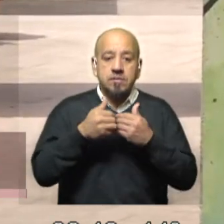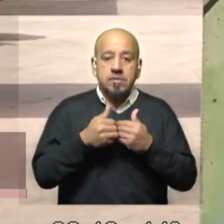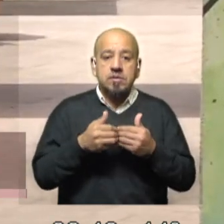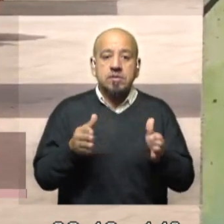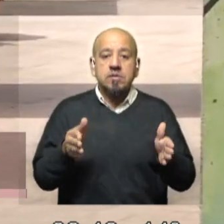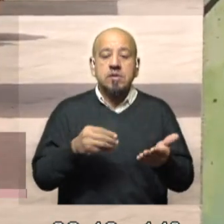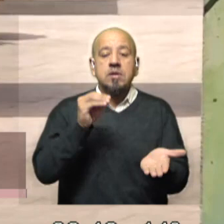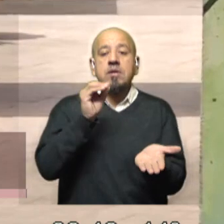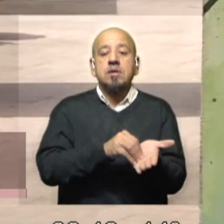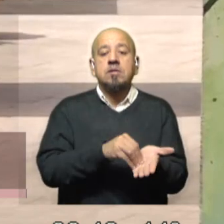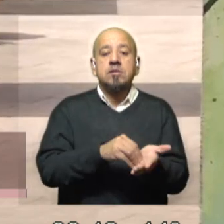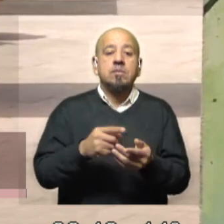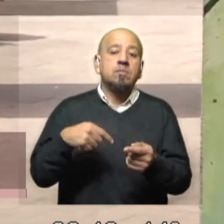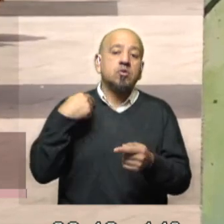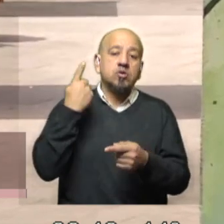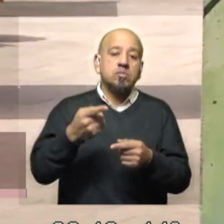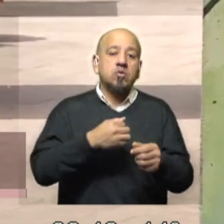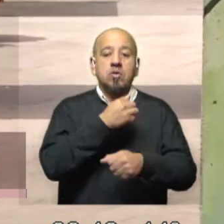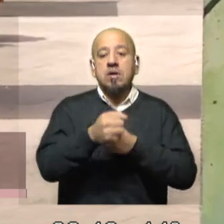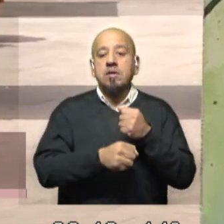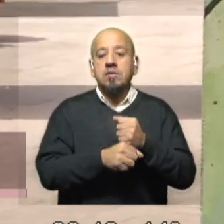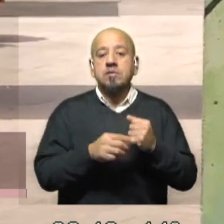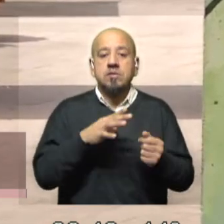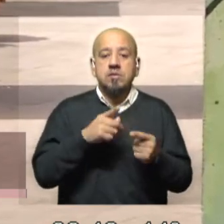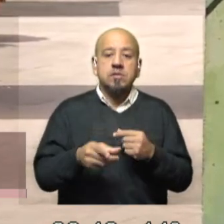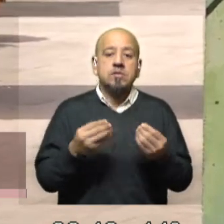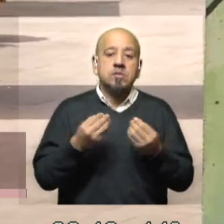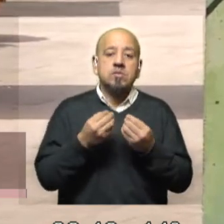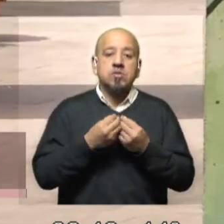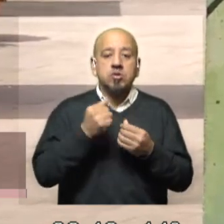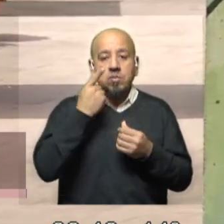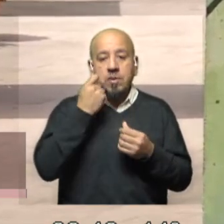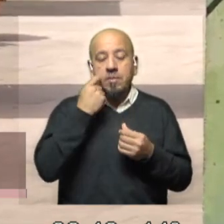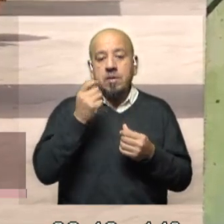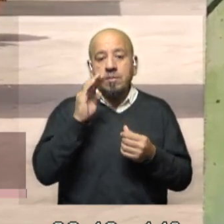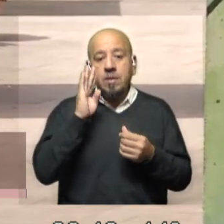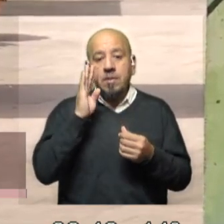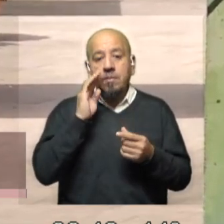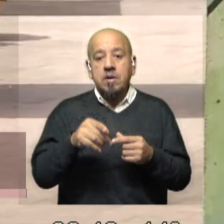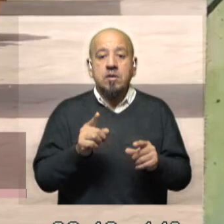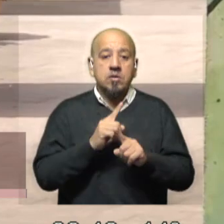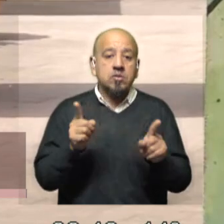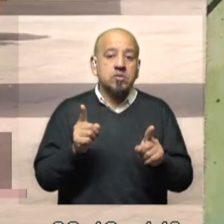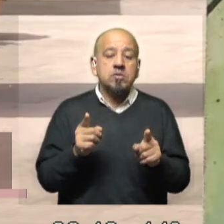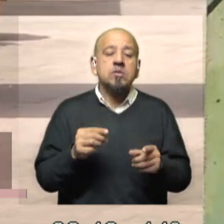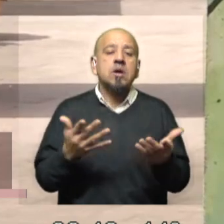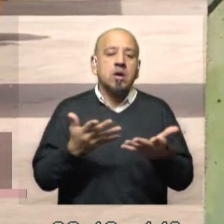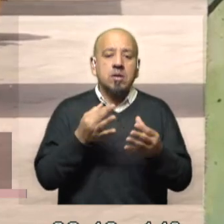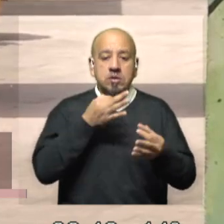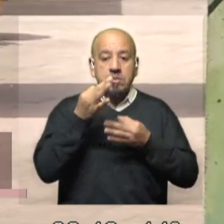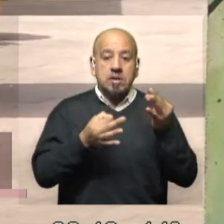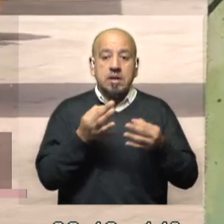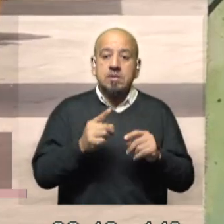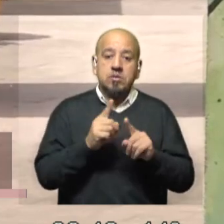son las inscripciones para el próximo año. Hemos visto a muchos padres que hicieron fila de entrada, les decimos que no es necesario. Ahora vamos a explicar por qué,